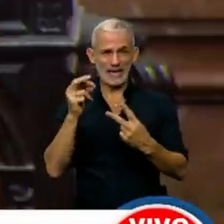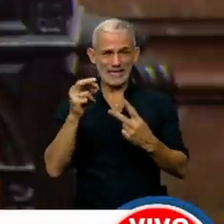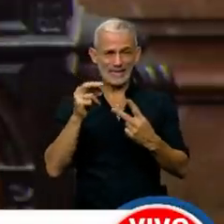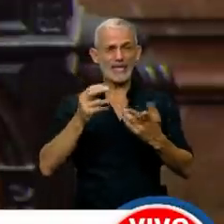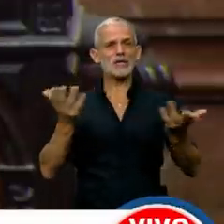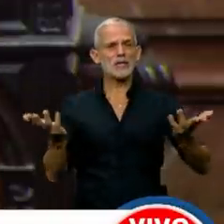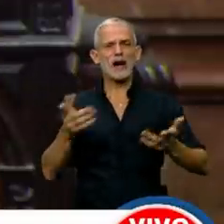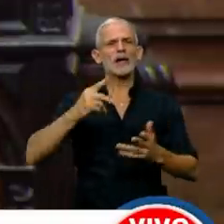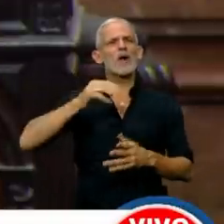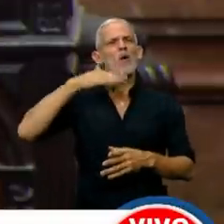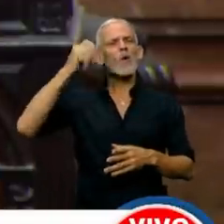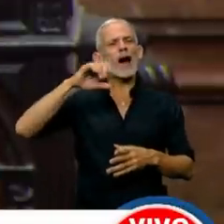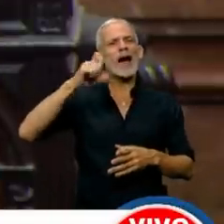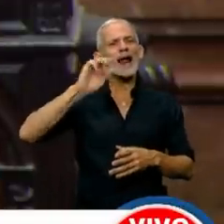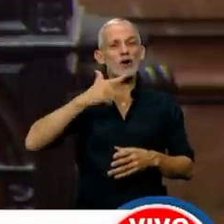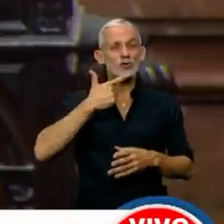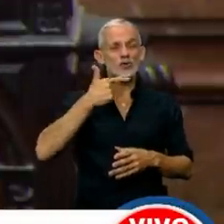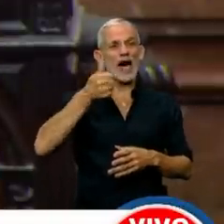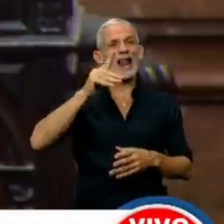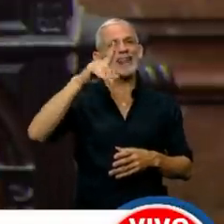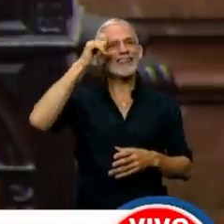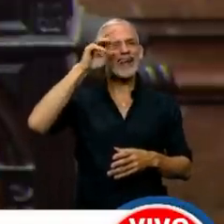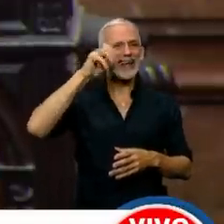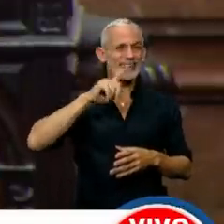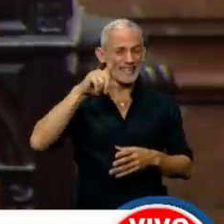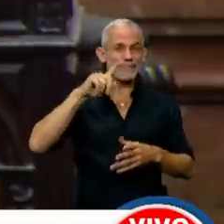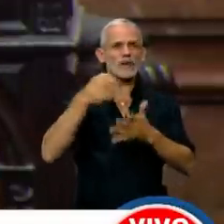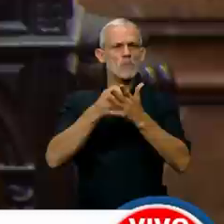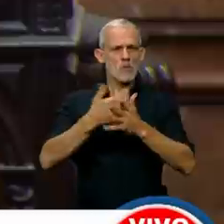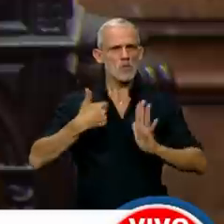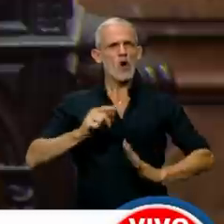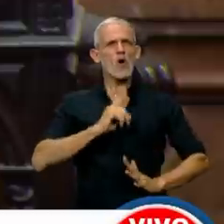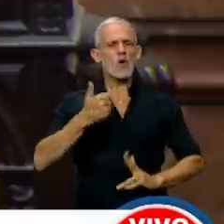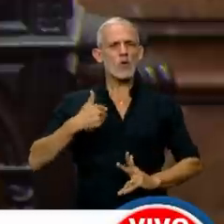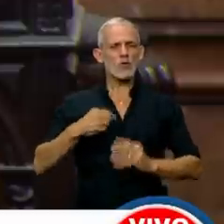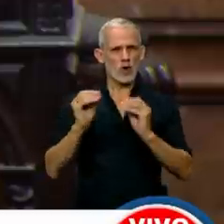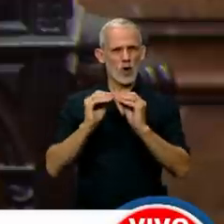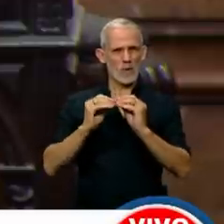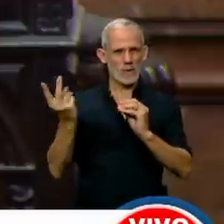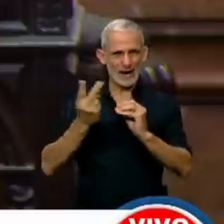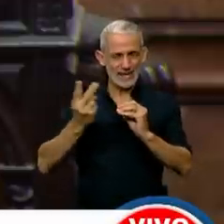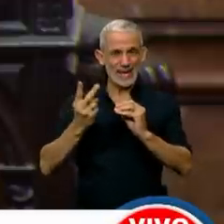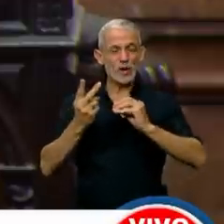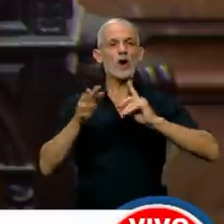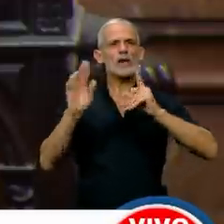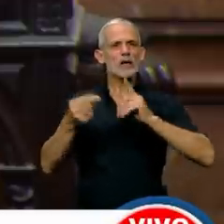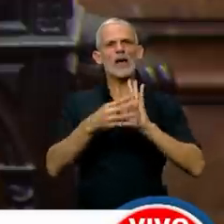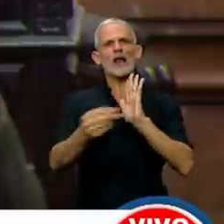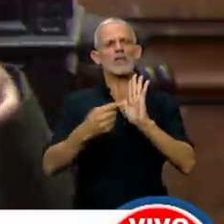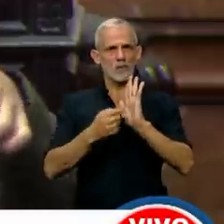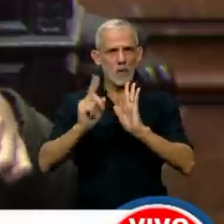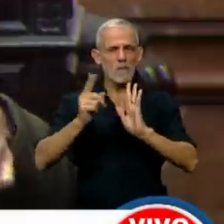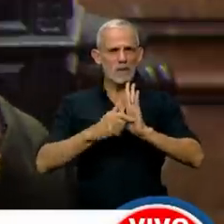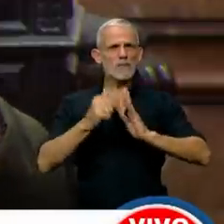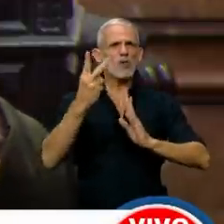lo teníamos a juan carlos alderete como uno de los combatientes y tengo el honor y el orgullo de tenerlo a mi compañero referente de aquellas